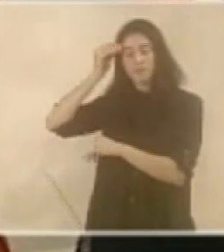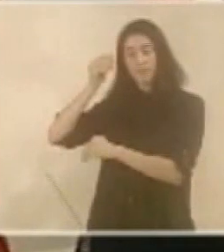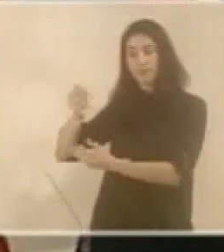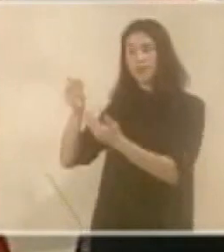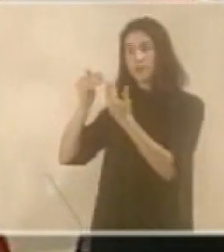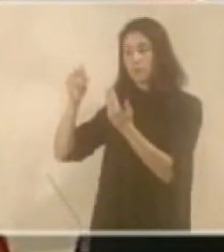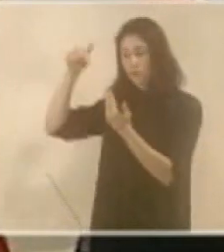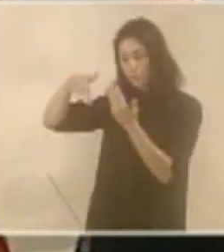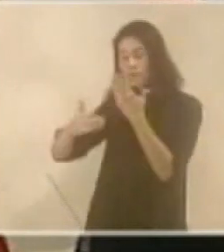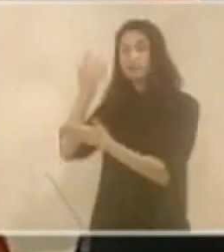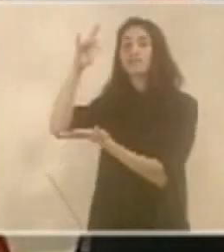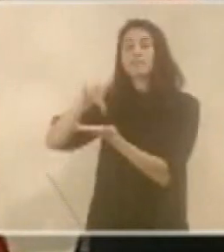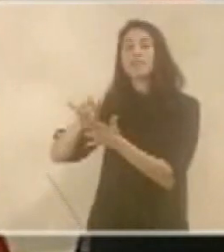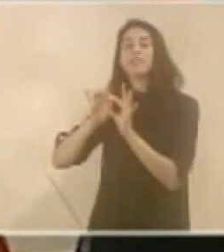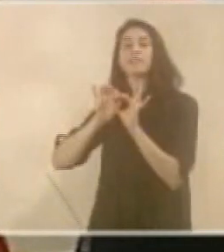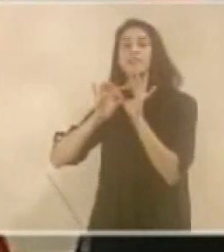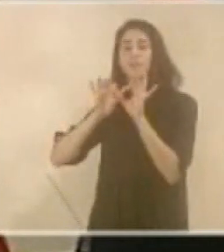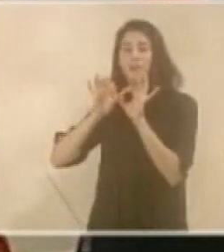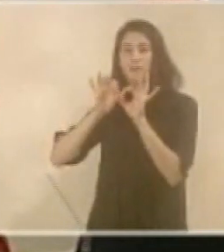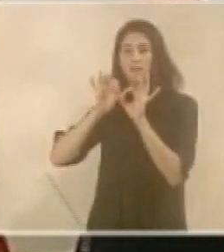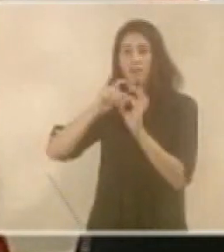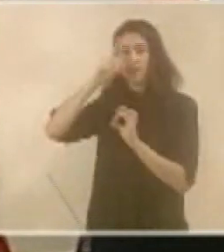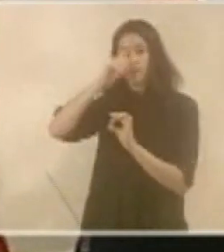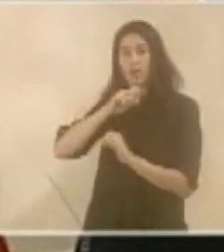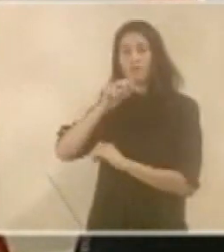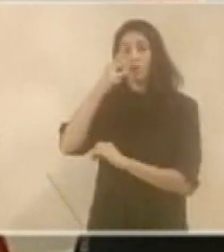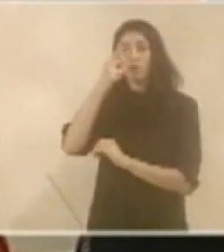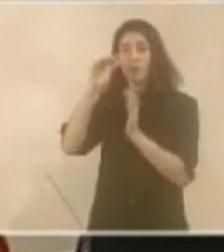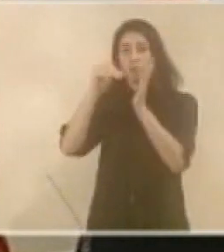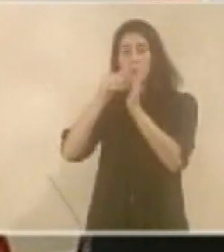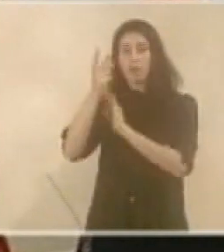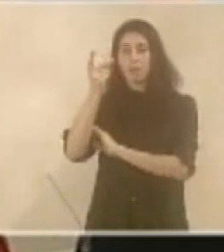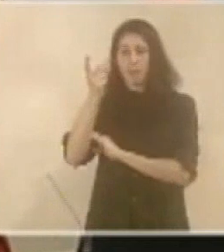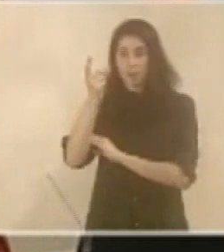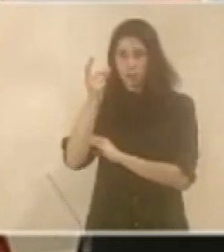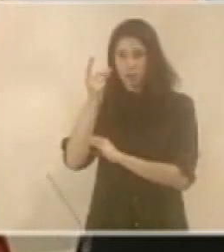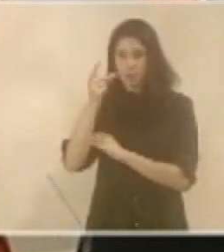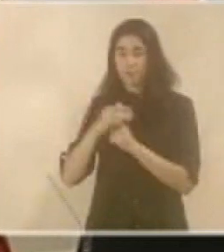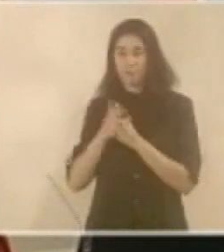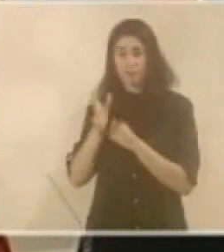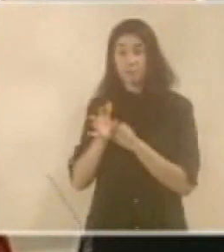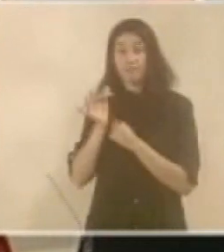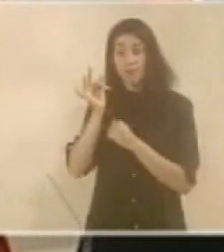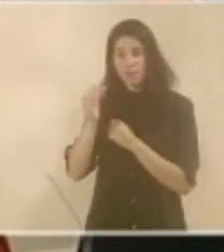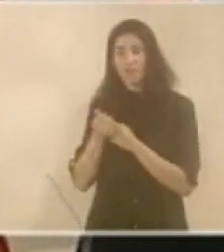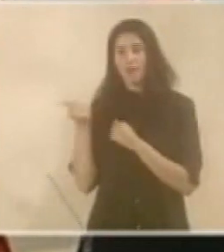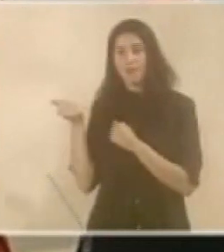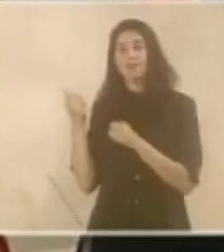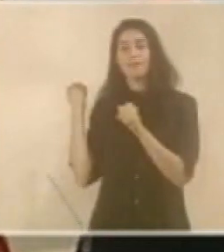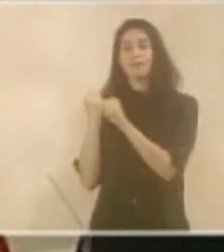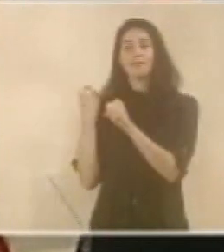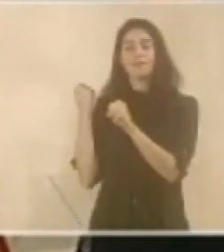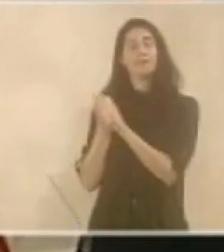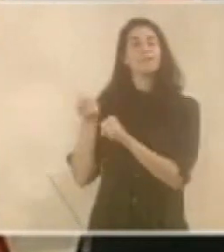de la libertad, los Colorados 2021, y en especial a los méritos contraídos a lo largo de toda una